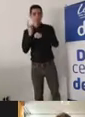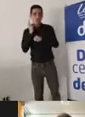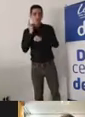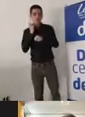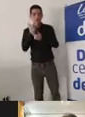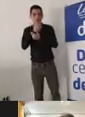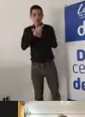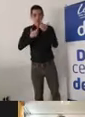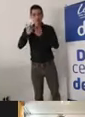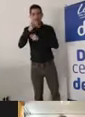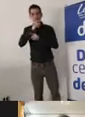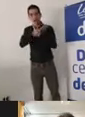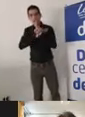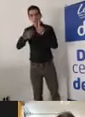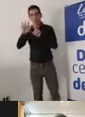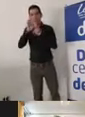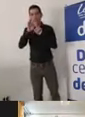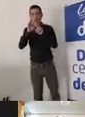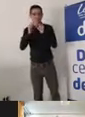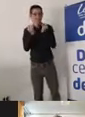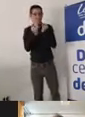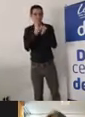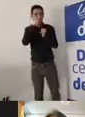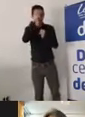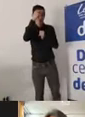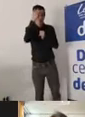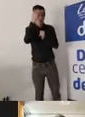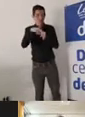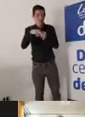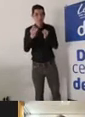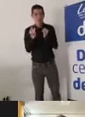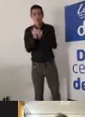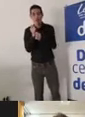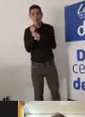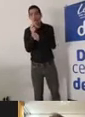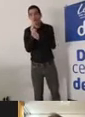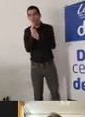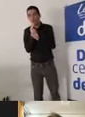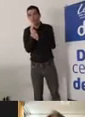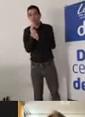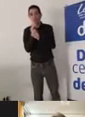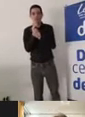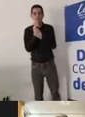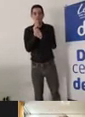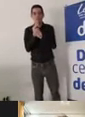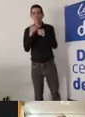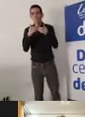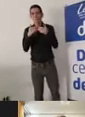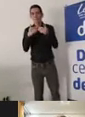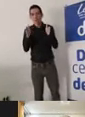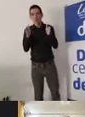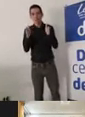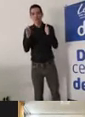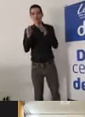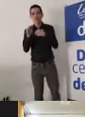los jóvenes venezolanos, los jóvenes mexicanos, los jóvenes guatemaltecos, los jóvenes panameños, los jóvenes argentinos, voy a hablar de